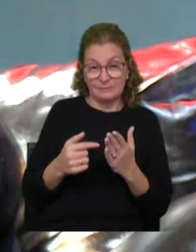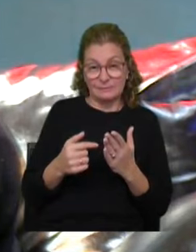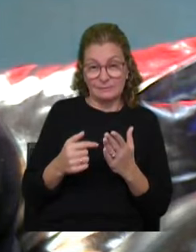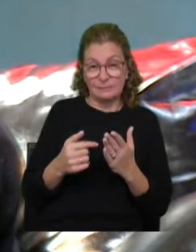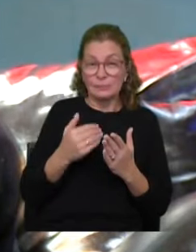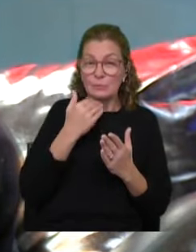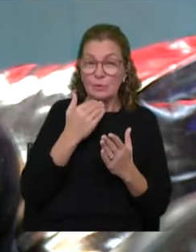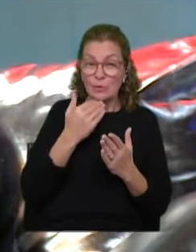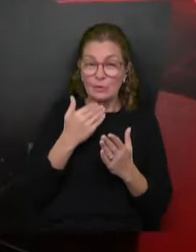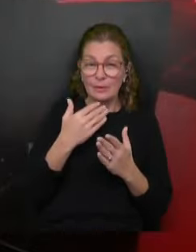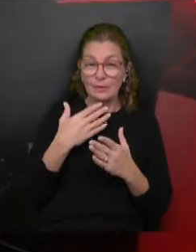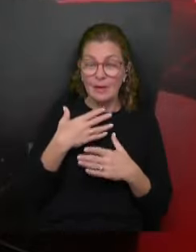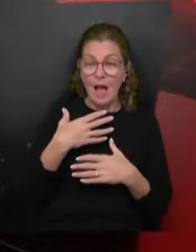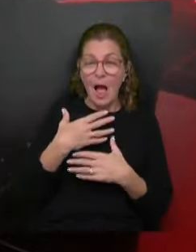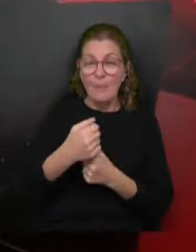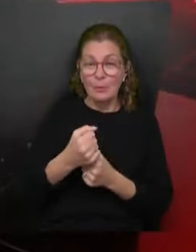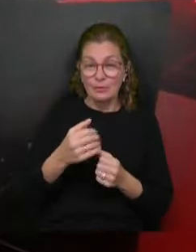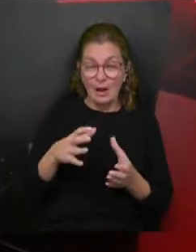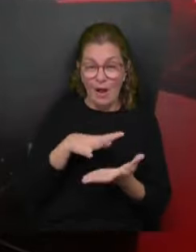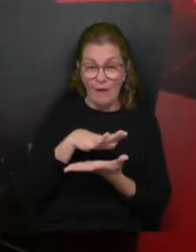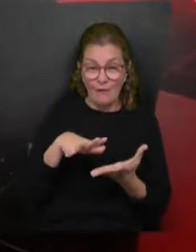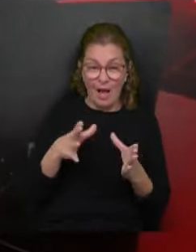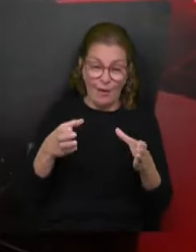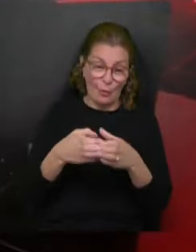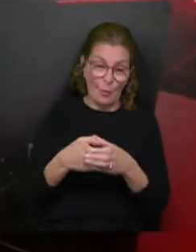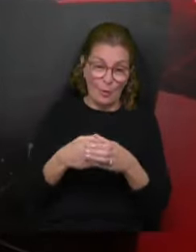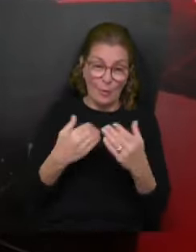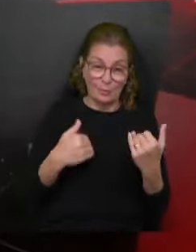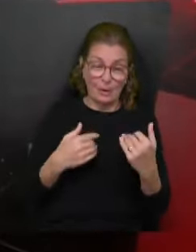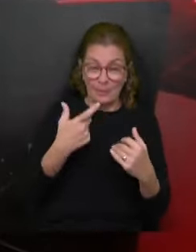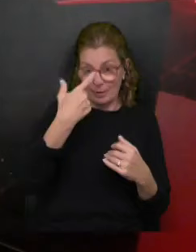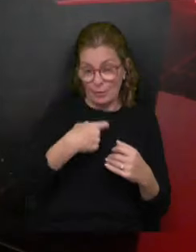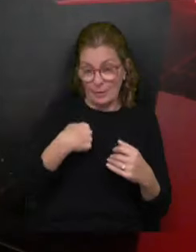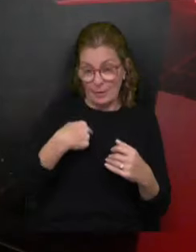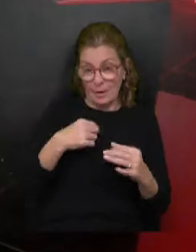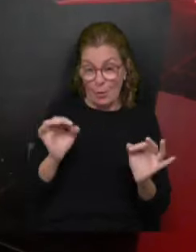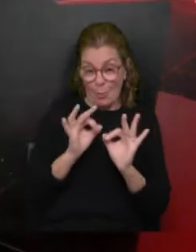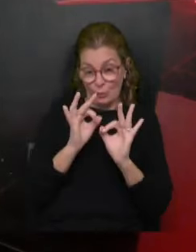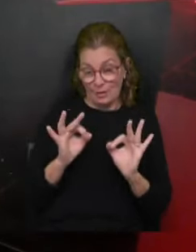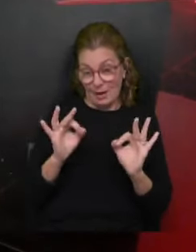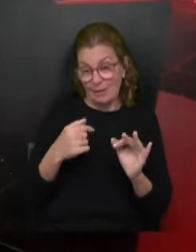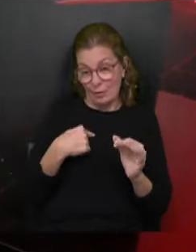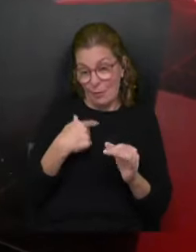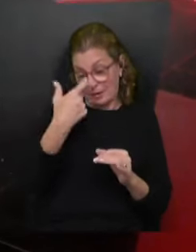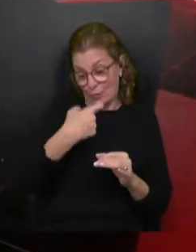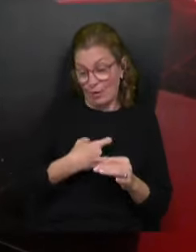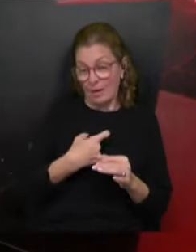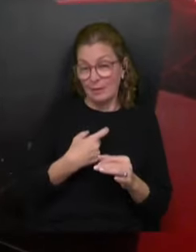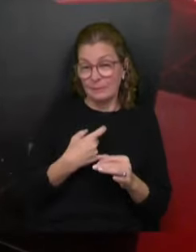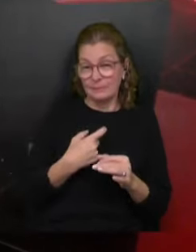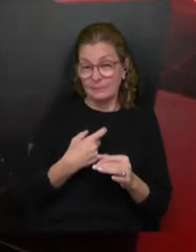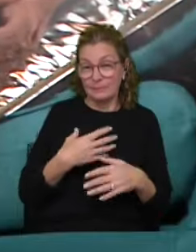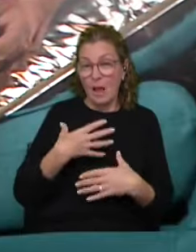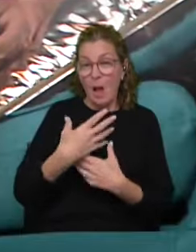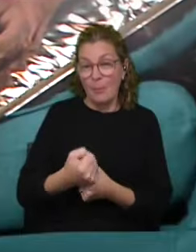No sé si le aporta a la banda, sí me aporta como persona, para mí, digo, como músico. Y termina aportando